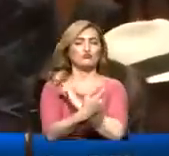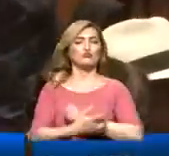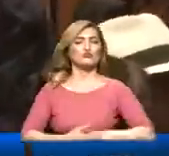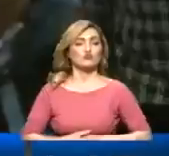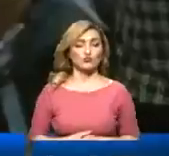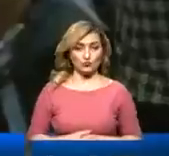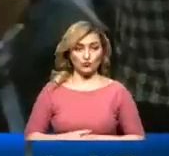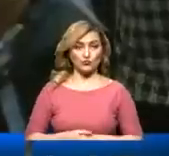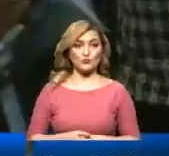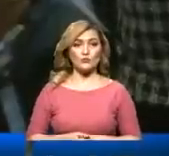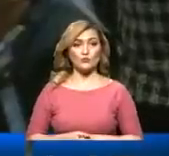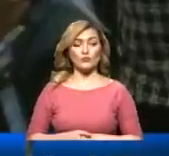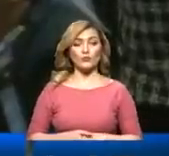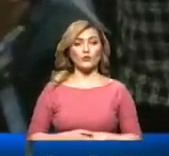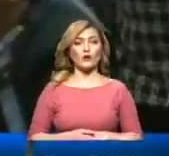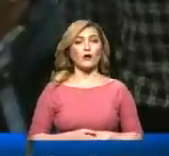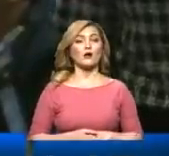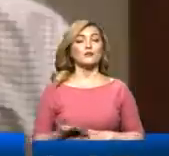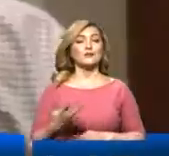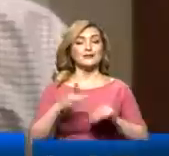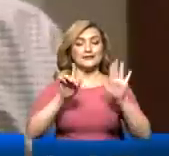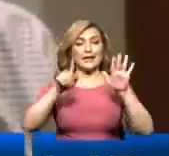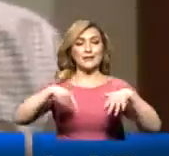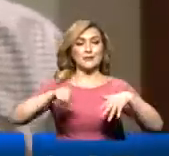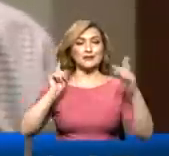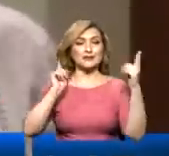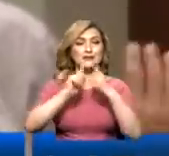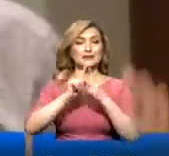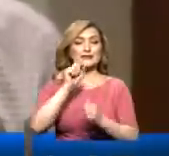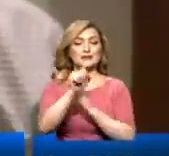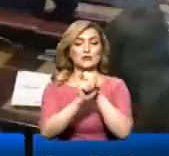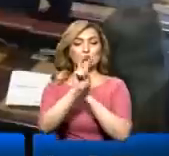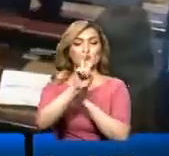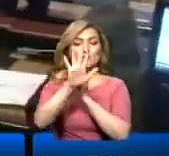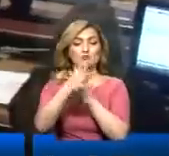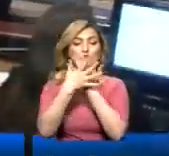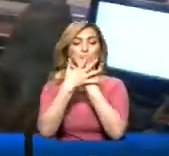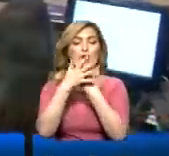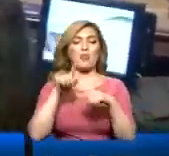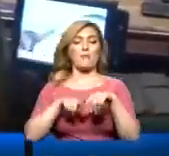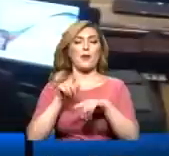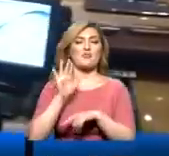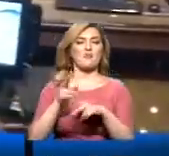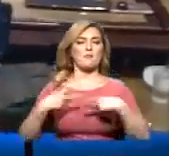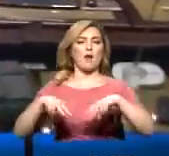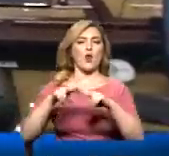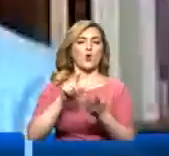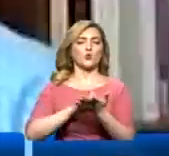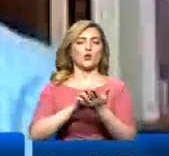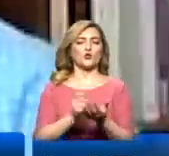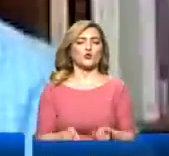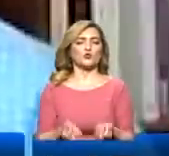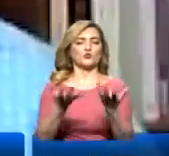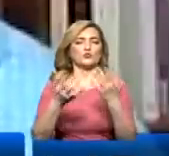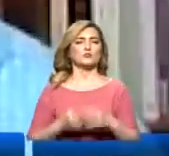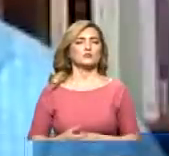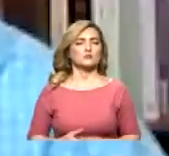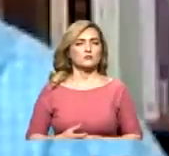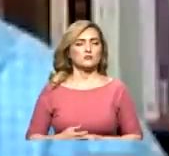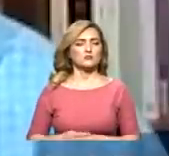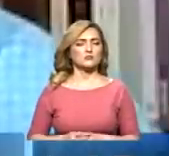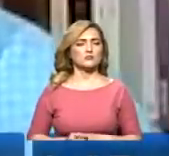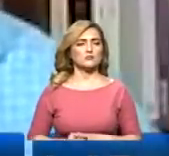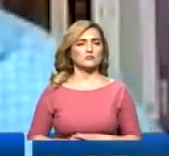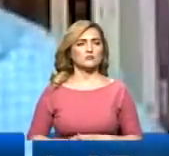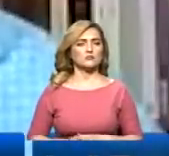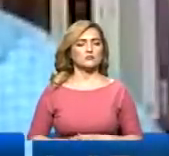que prevé el texto, que va desde los 6 meses a los 25 años, dependiendo del monto de la contratación. No puede ser lo mismo